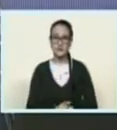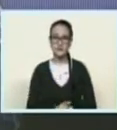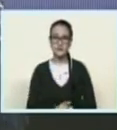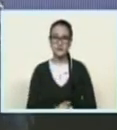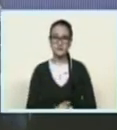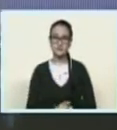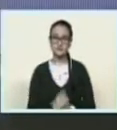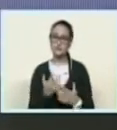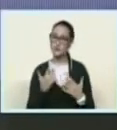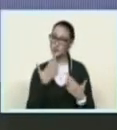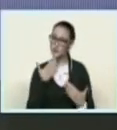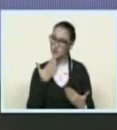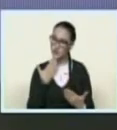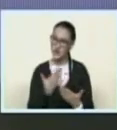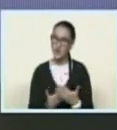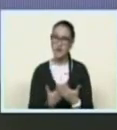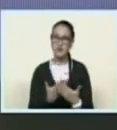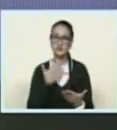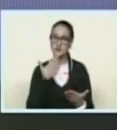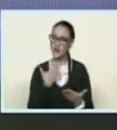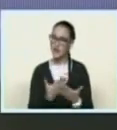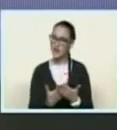Quiero agradecer